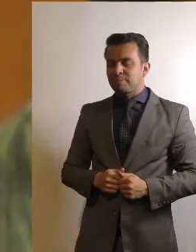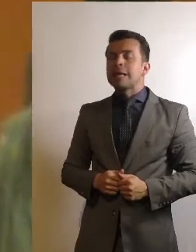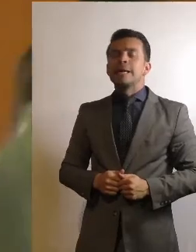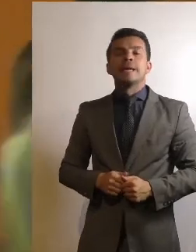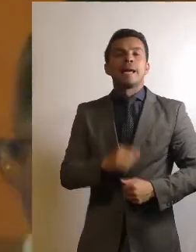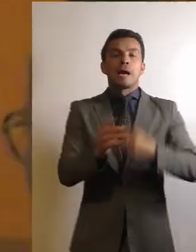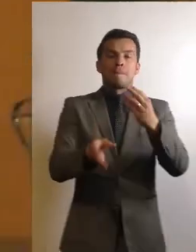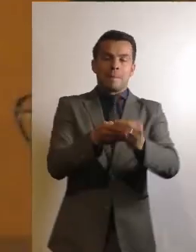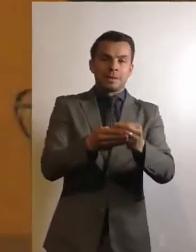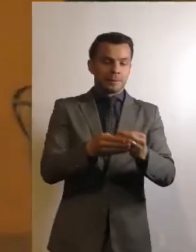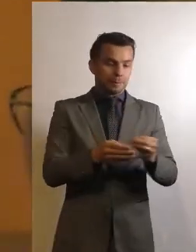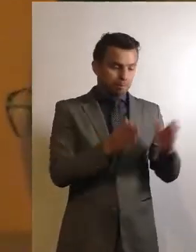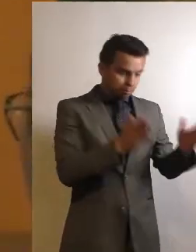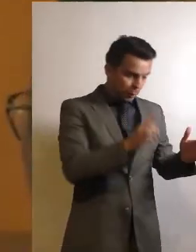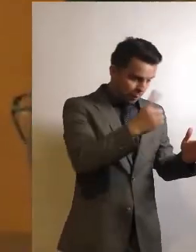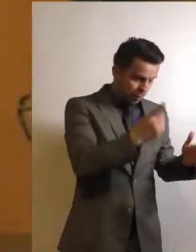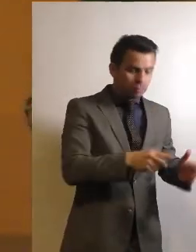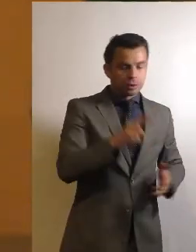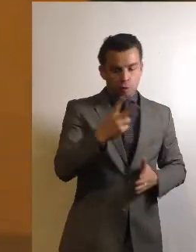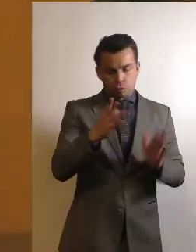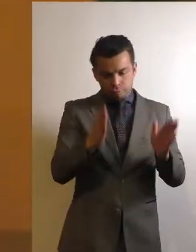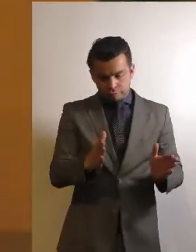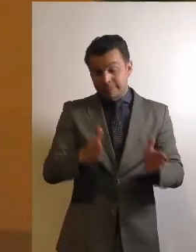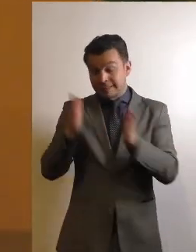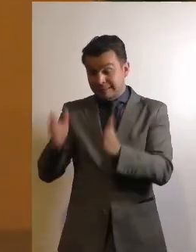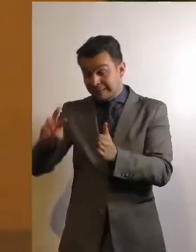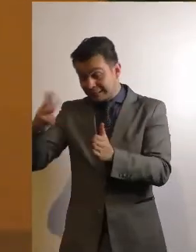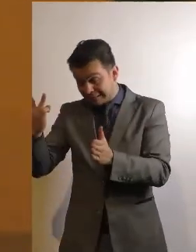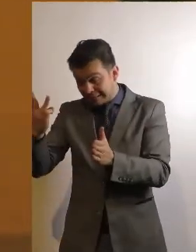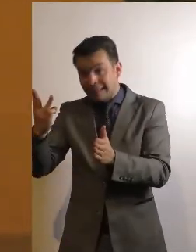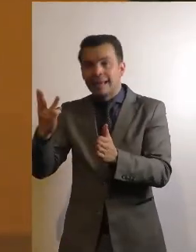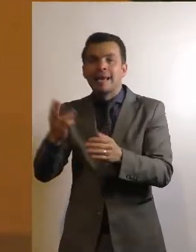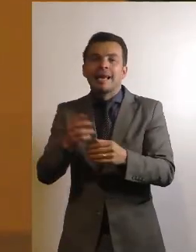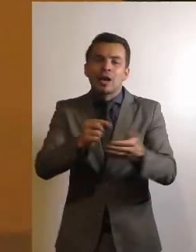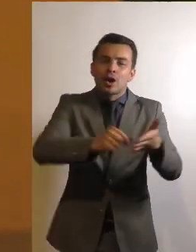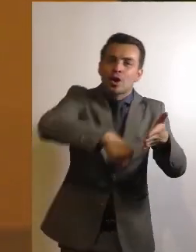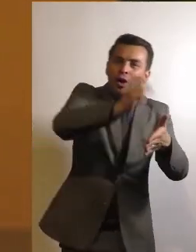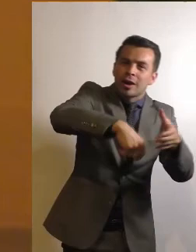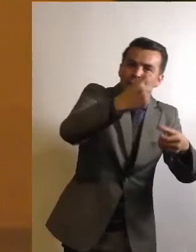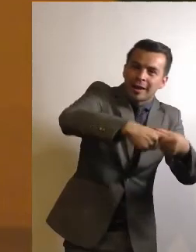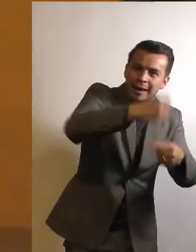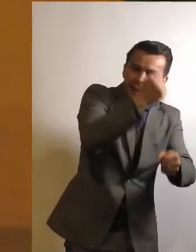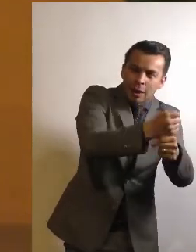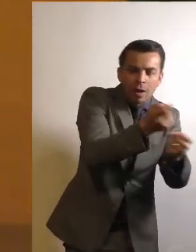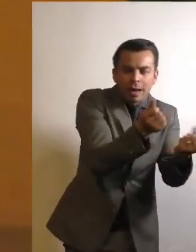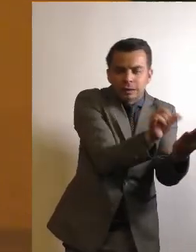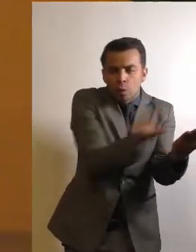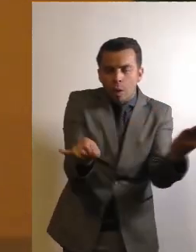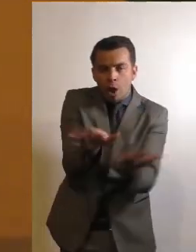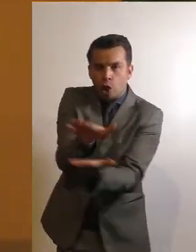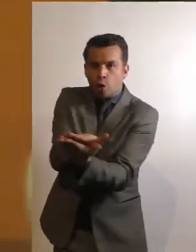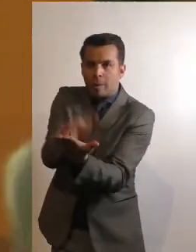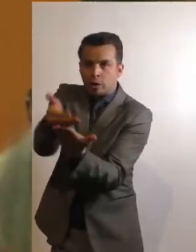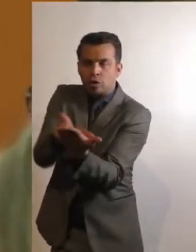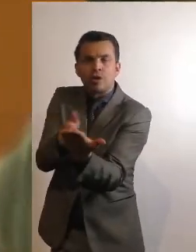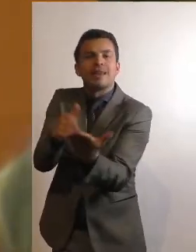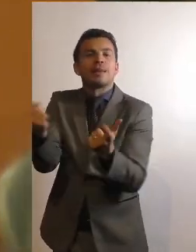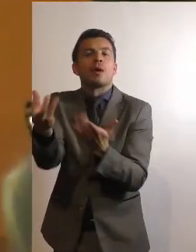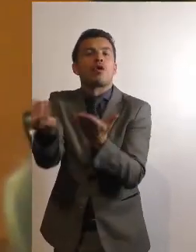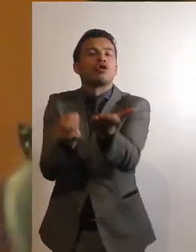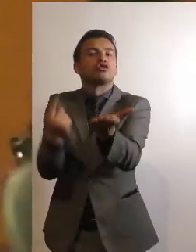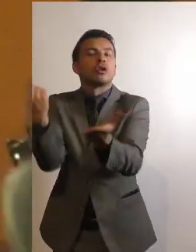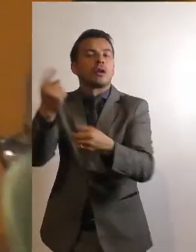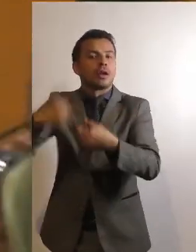documento adicional al contrato de trabajo, porque algunas condiciones cambian, donde ya realmente adquiere